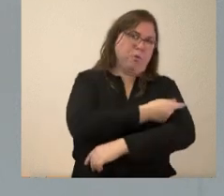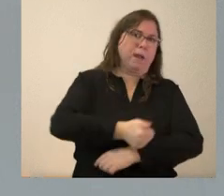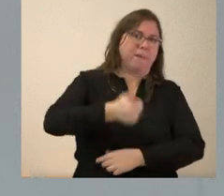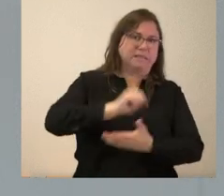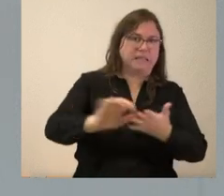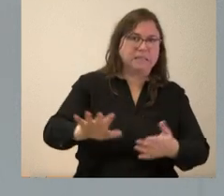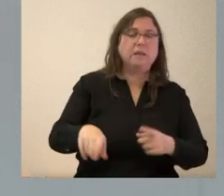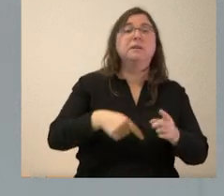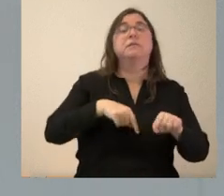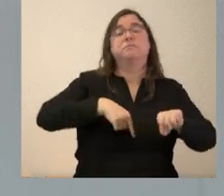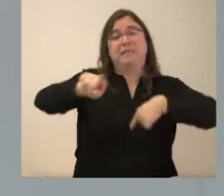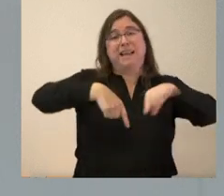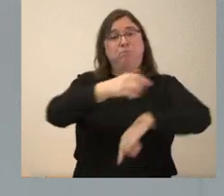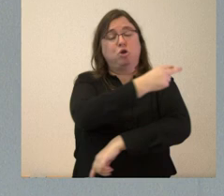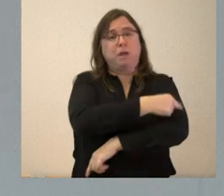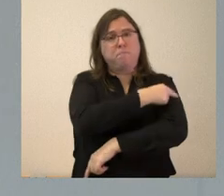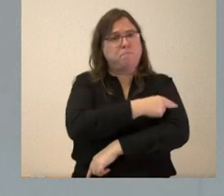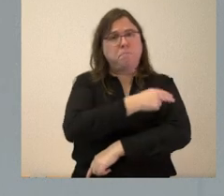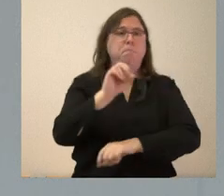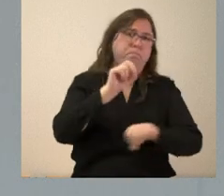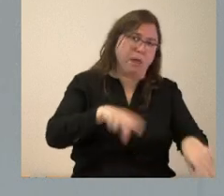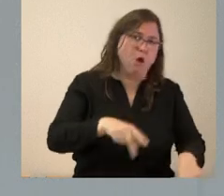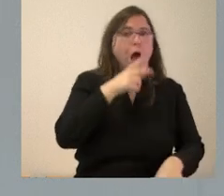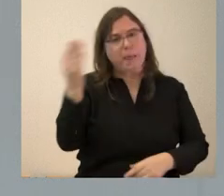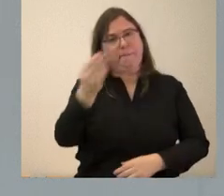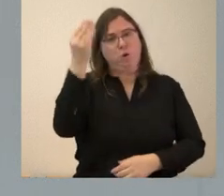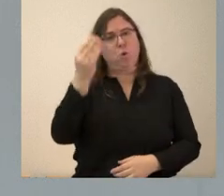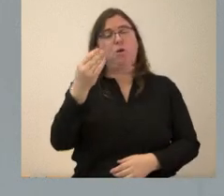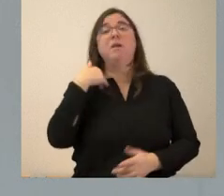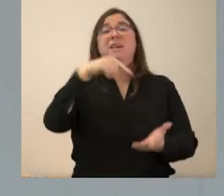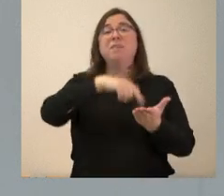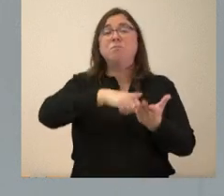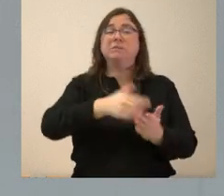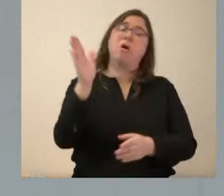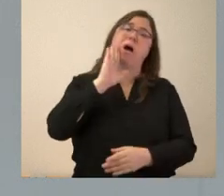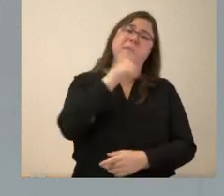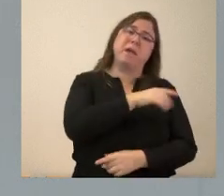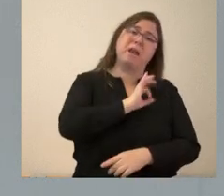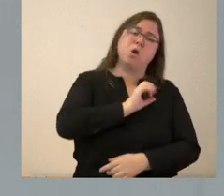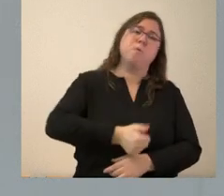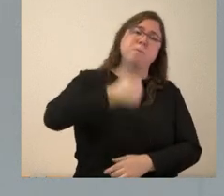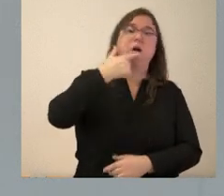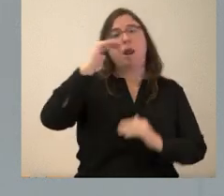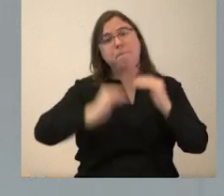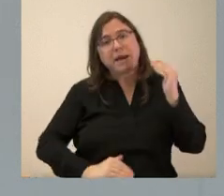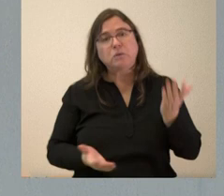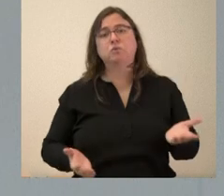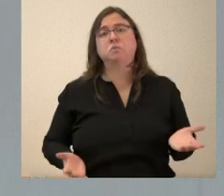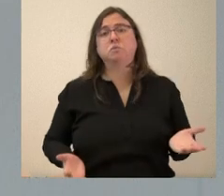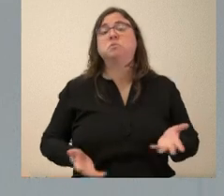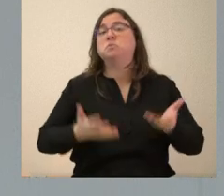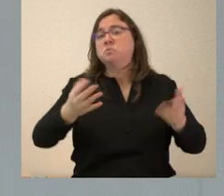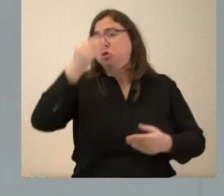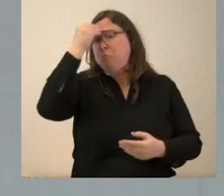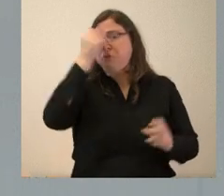sistema de transporte sanitario peor que el que teníamos hoy teníamos más impuestos en Castilla y león de ámbito autonómico es que teníamos hoy por tanto hoy